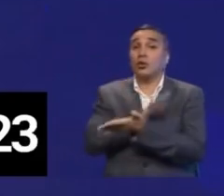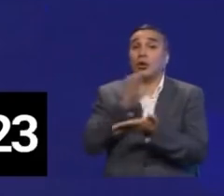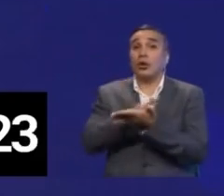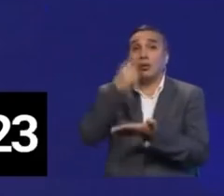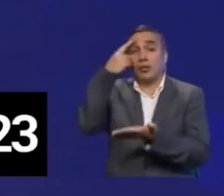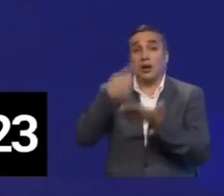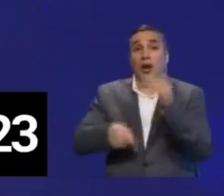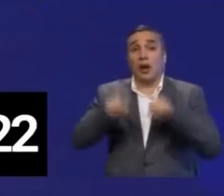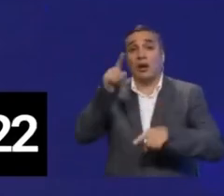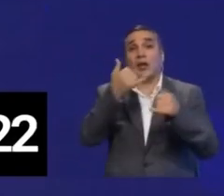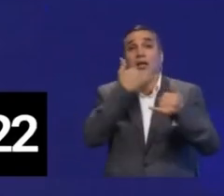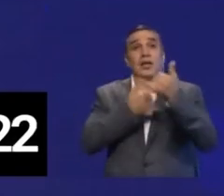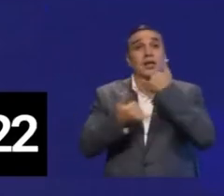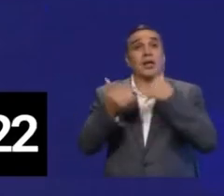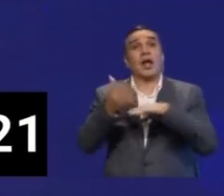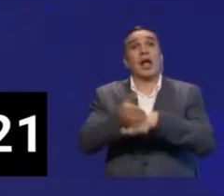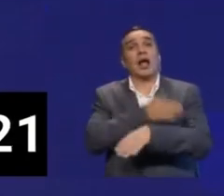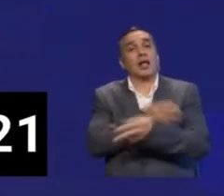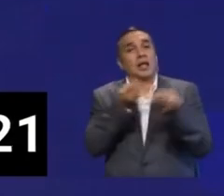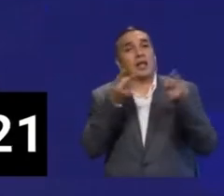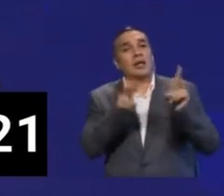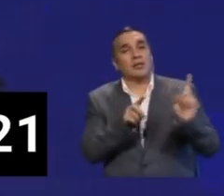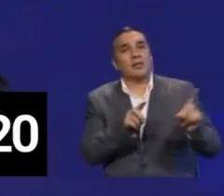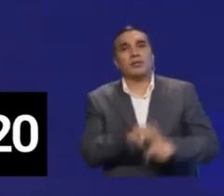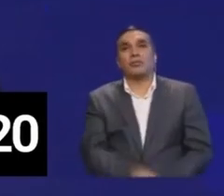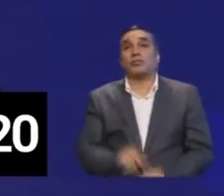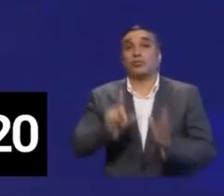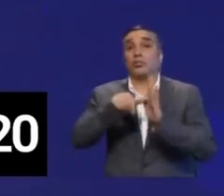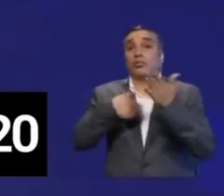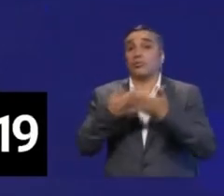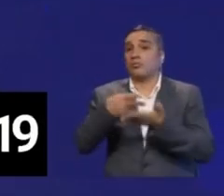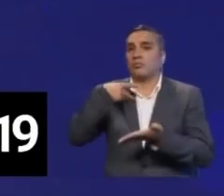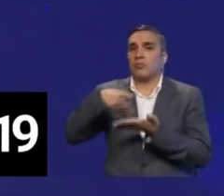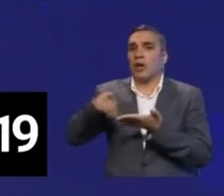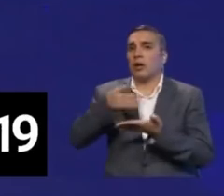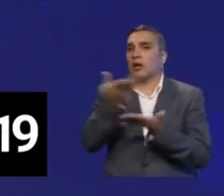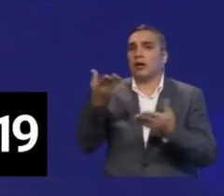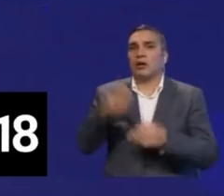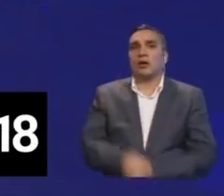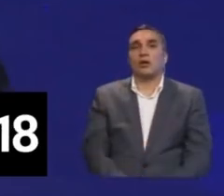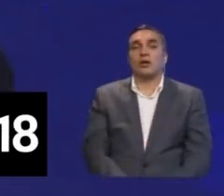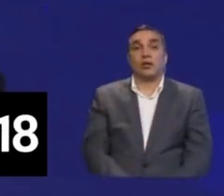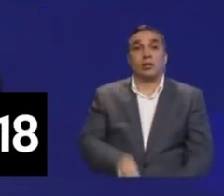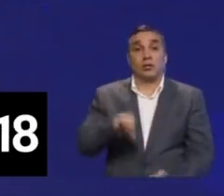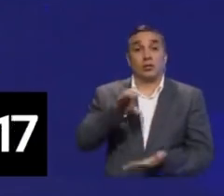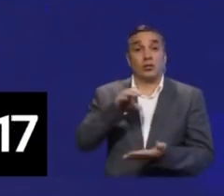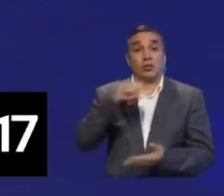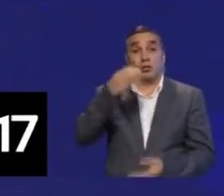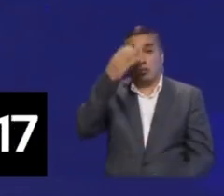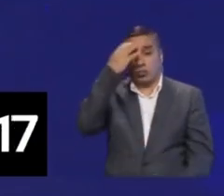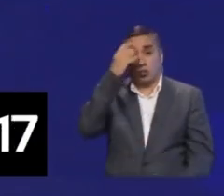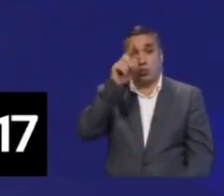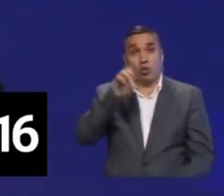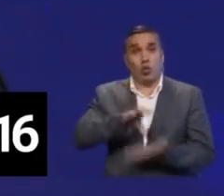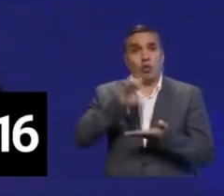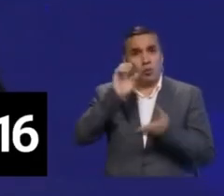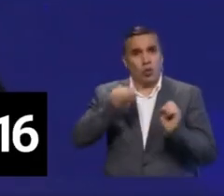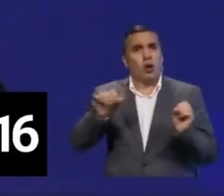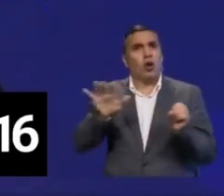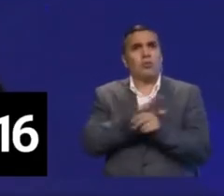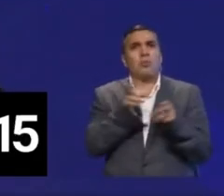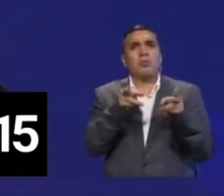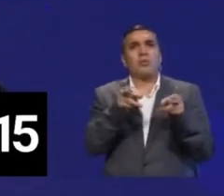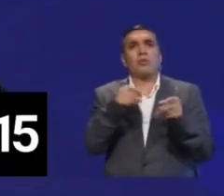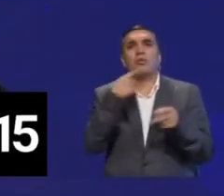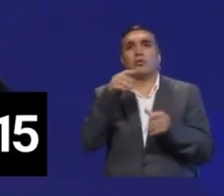esos errores que tuvimos en esa parte también. Luego vamos a invertir en que el bachillerato efectivamente pueda ser universal, como lo